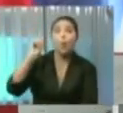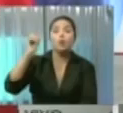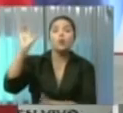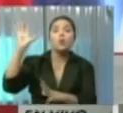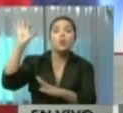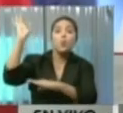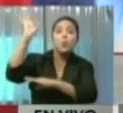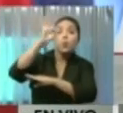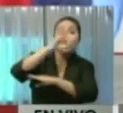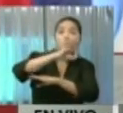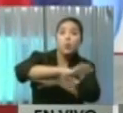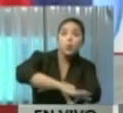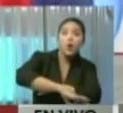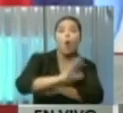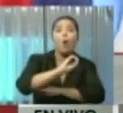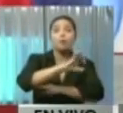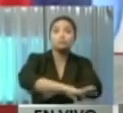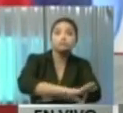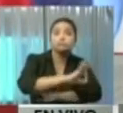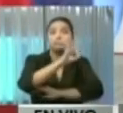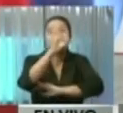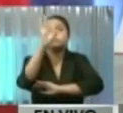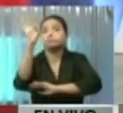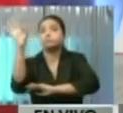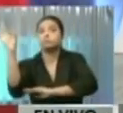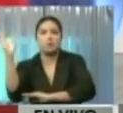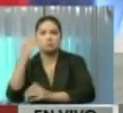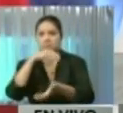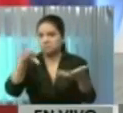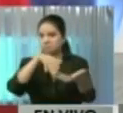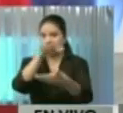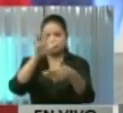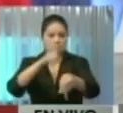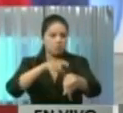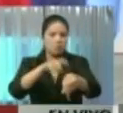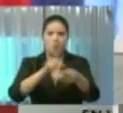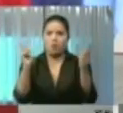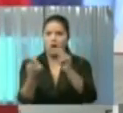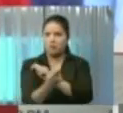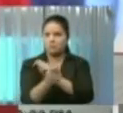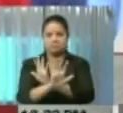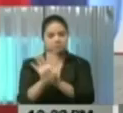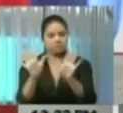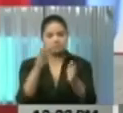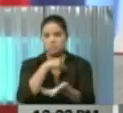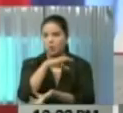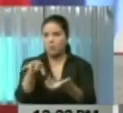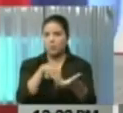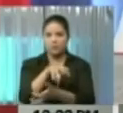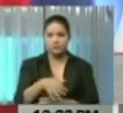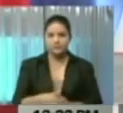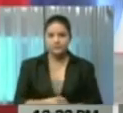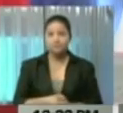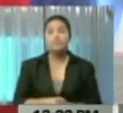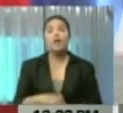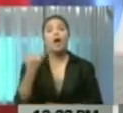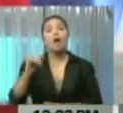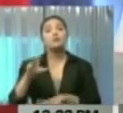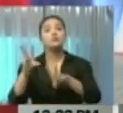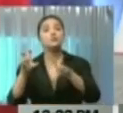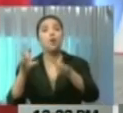no tiene ninguna complicación ante un cambio del uso horario. Hay algunos nuevos sistemas